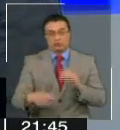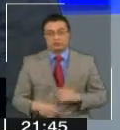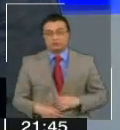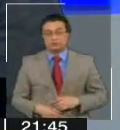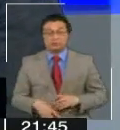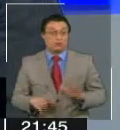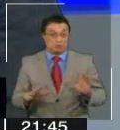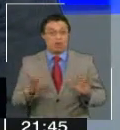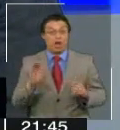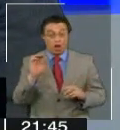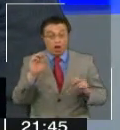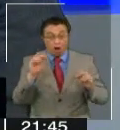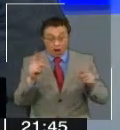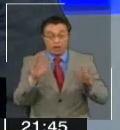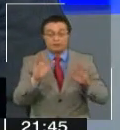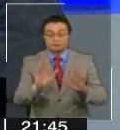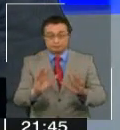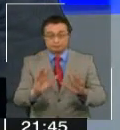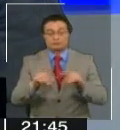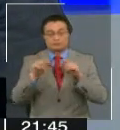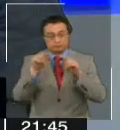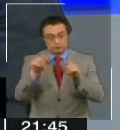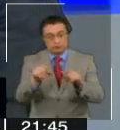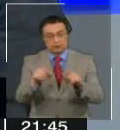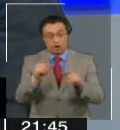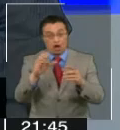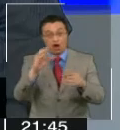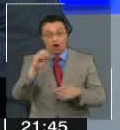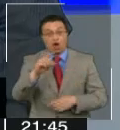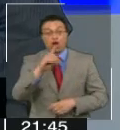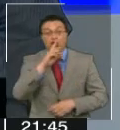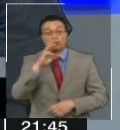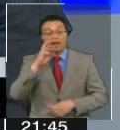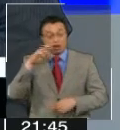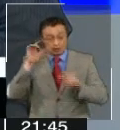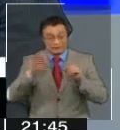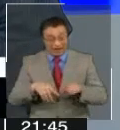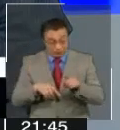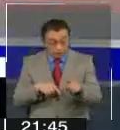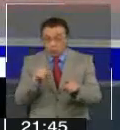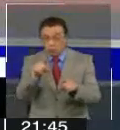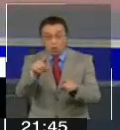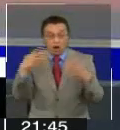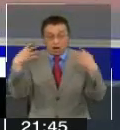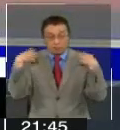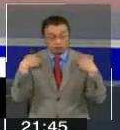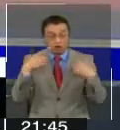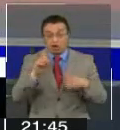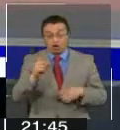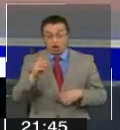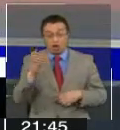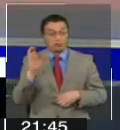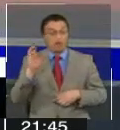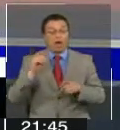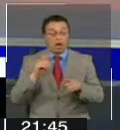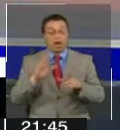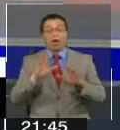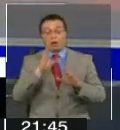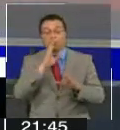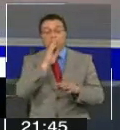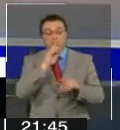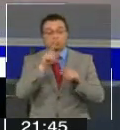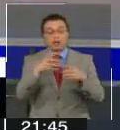Ok. ¿Comparte, según usted, el contralor, esta visión de que usted no tenía ninguna responsabilidad porque